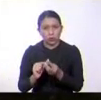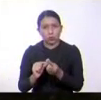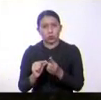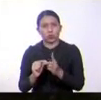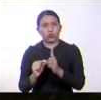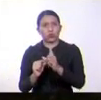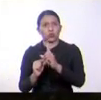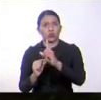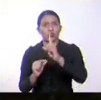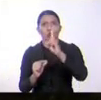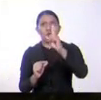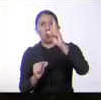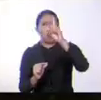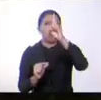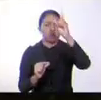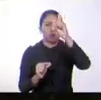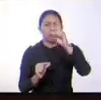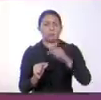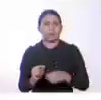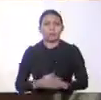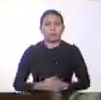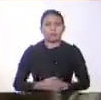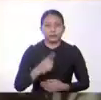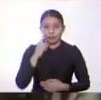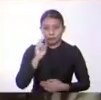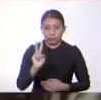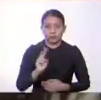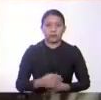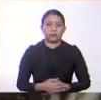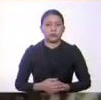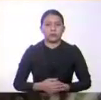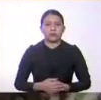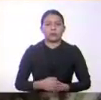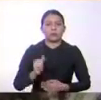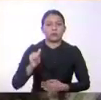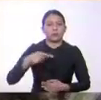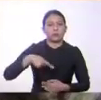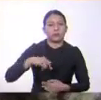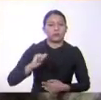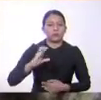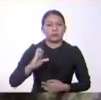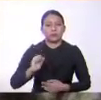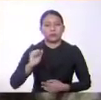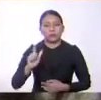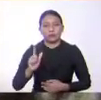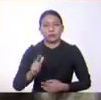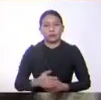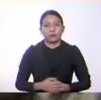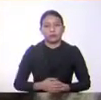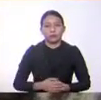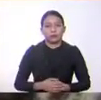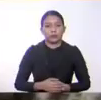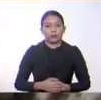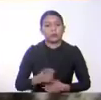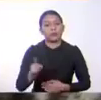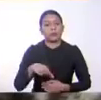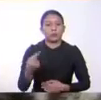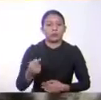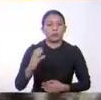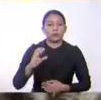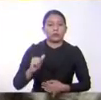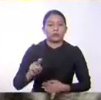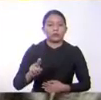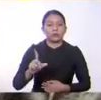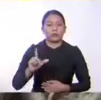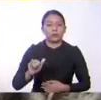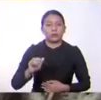una planta. Hay dos principales, el apical, que está en el extremo del tallo, y el caulinar, que